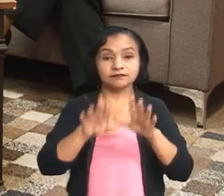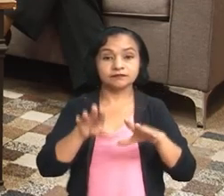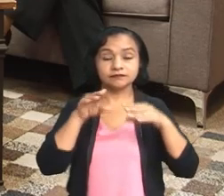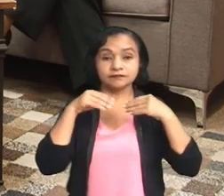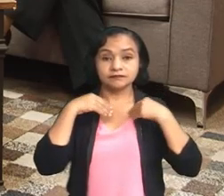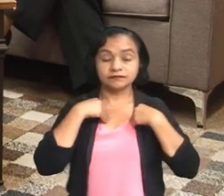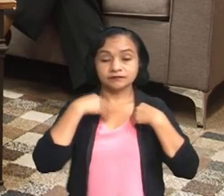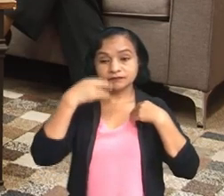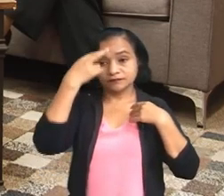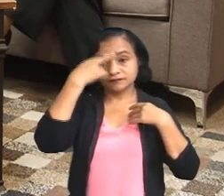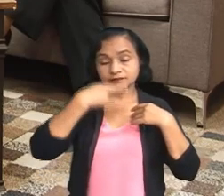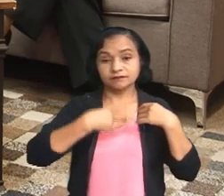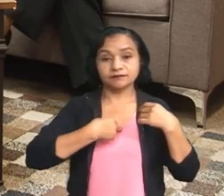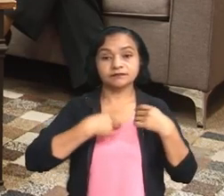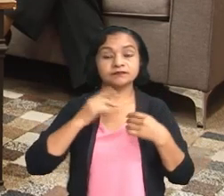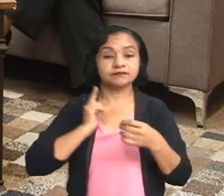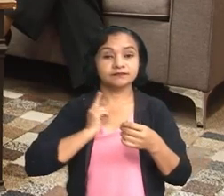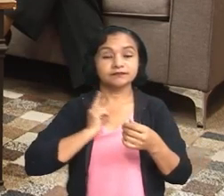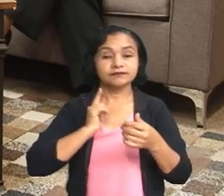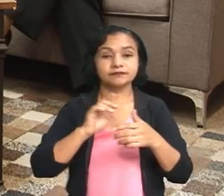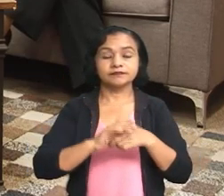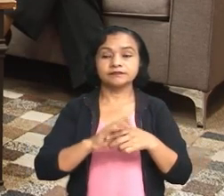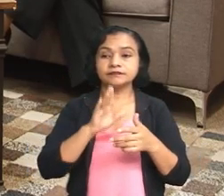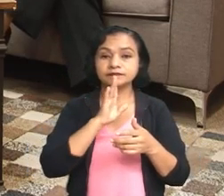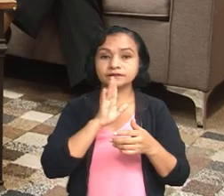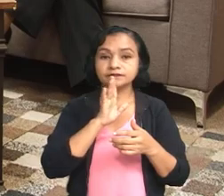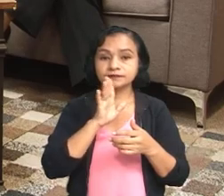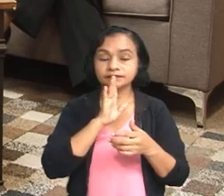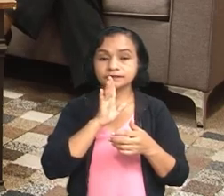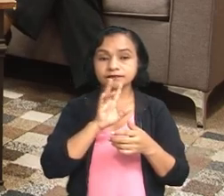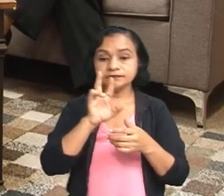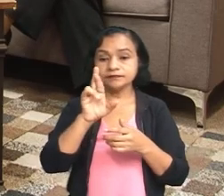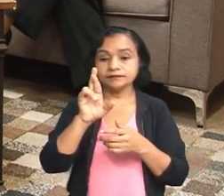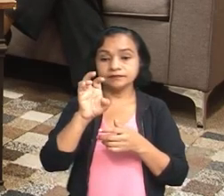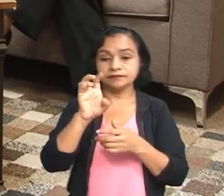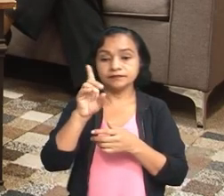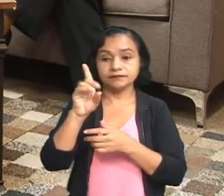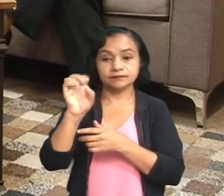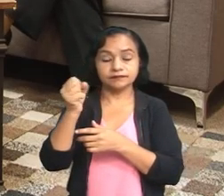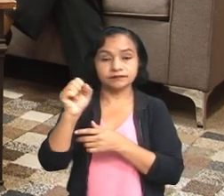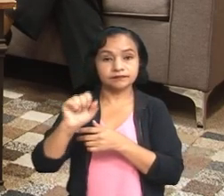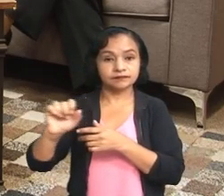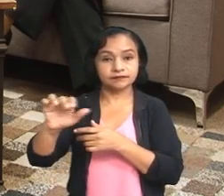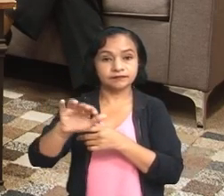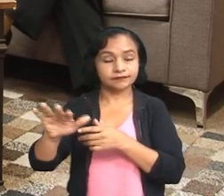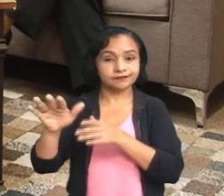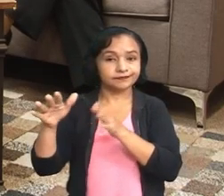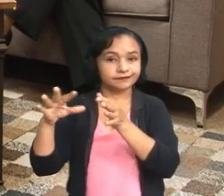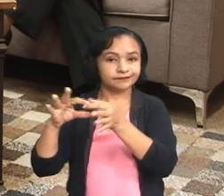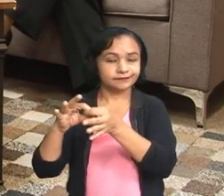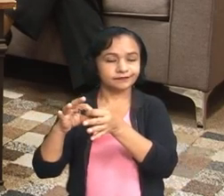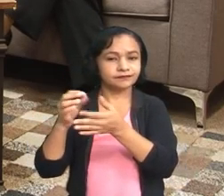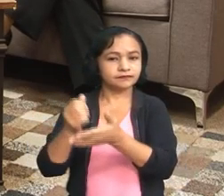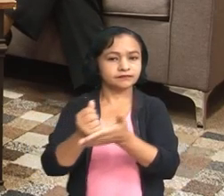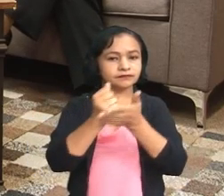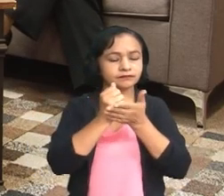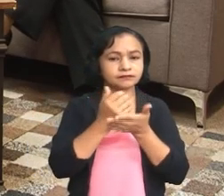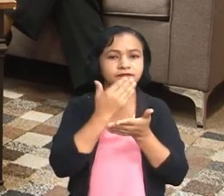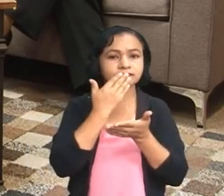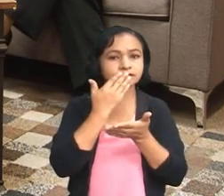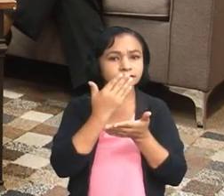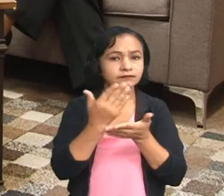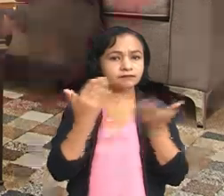qué responsabilidad lo asuma. Si hablamos un tanto de las redes sociales, porque también te sirven